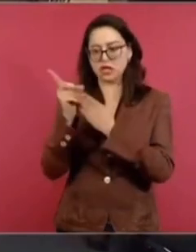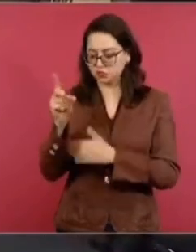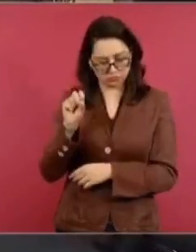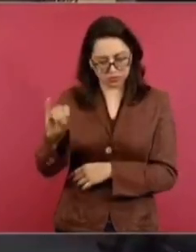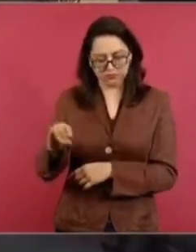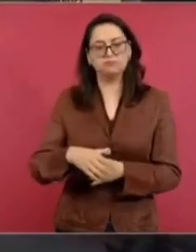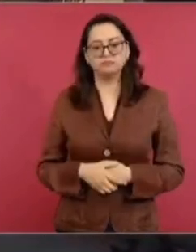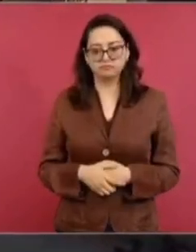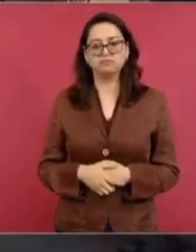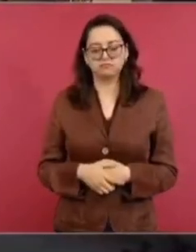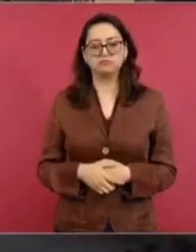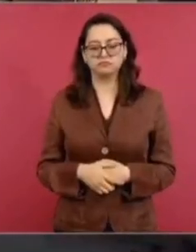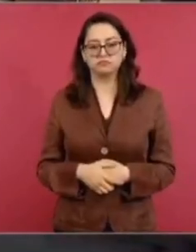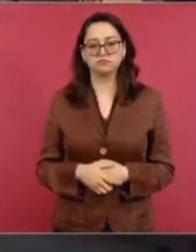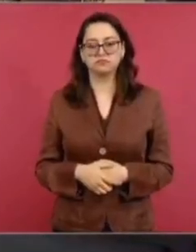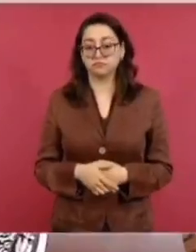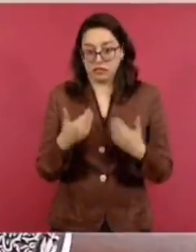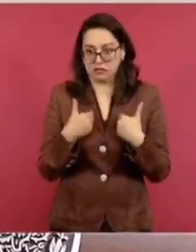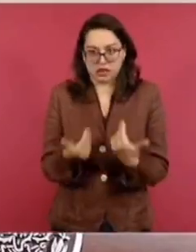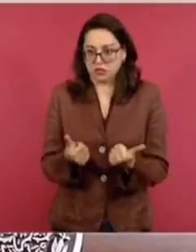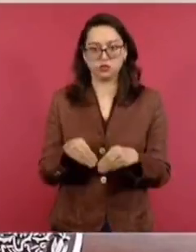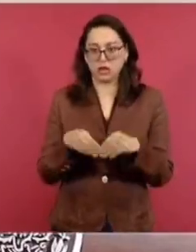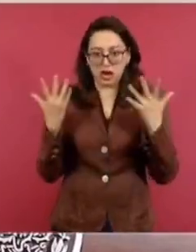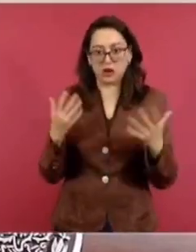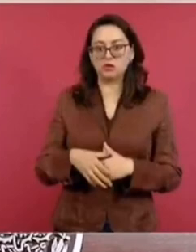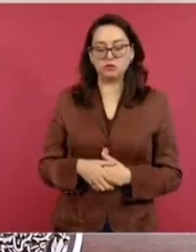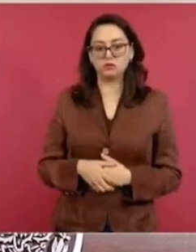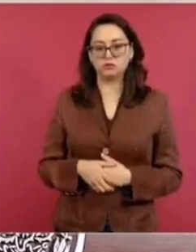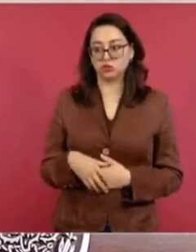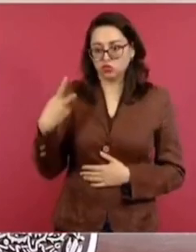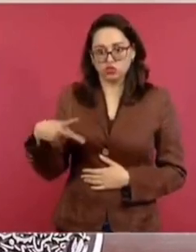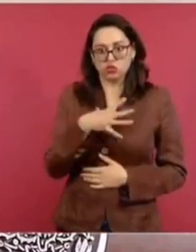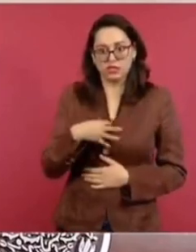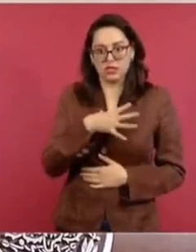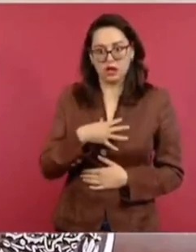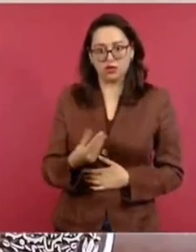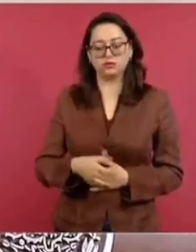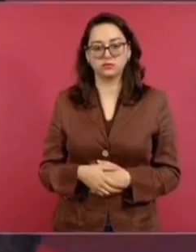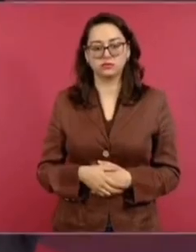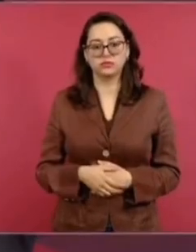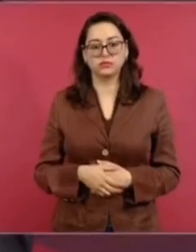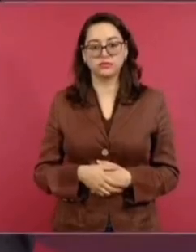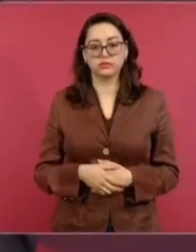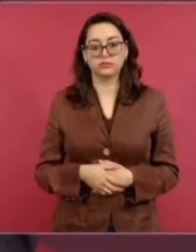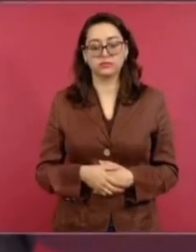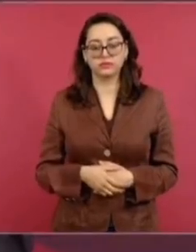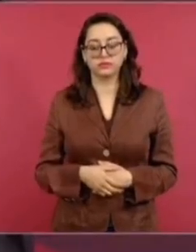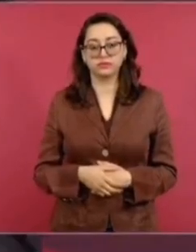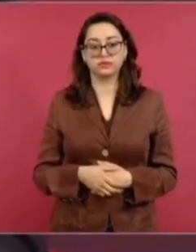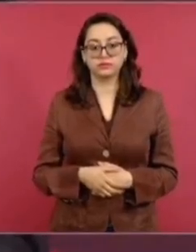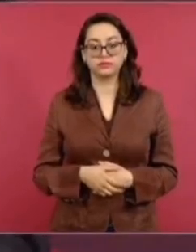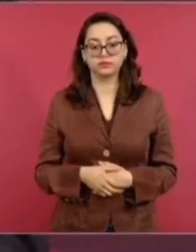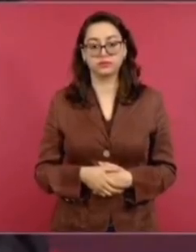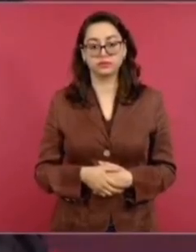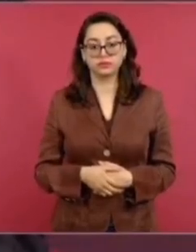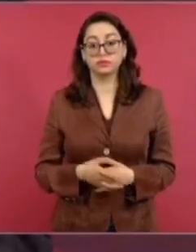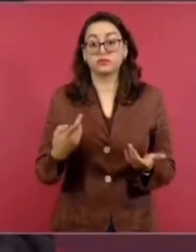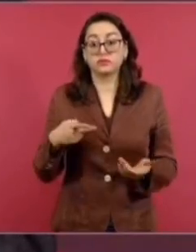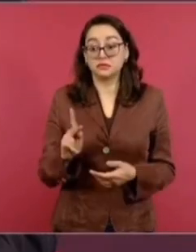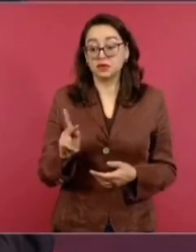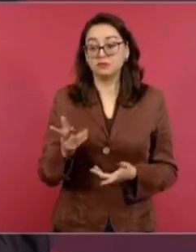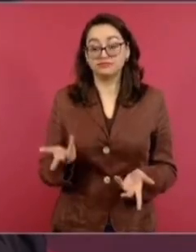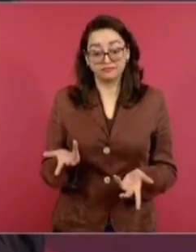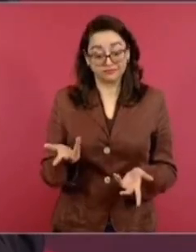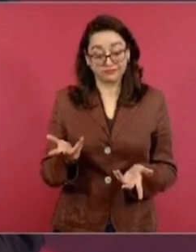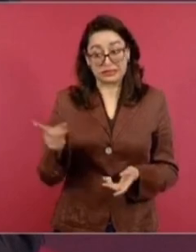derecho. Y lo comprendemos, pues son sus hijos. Pero nosotros, independientemente de si nos creen o no nos